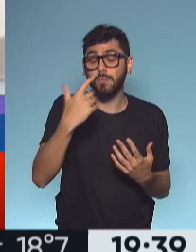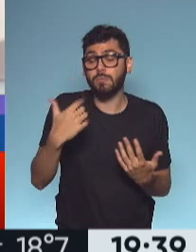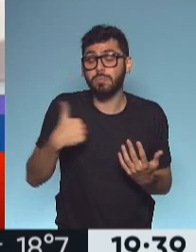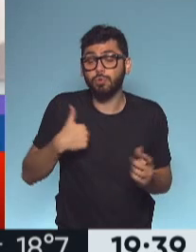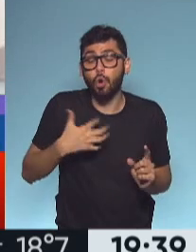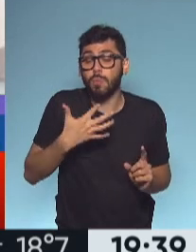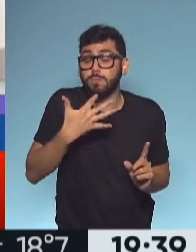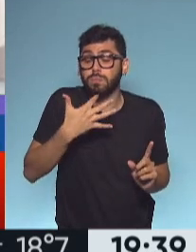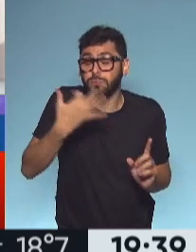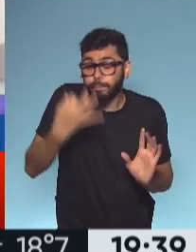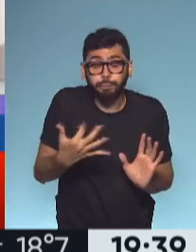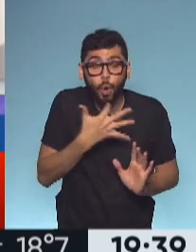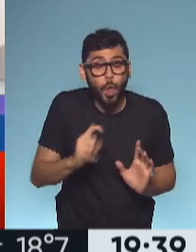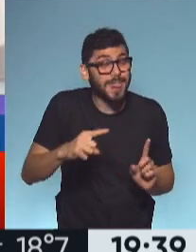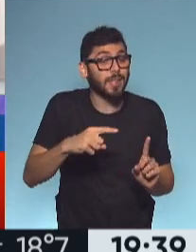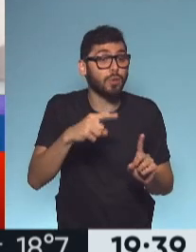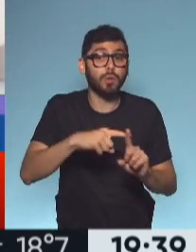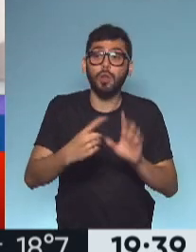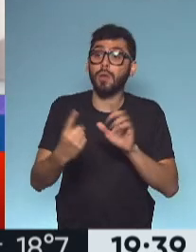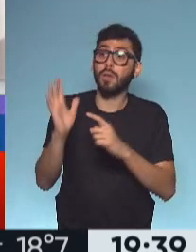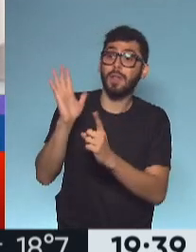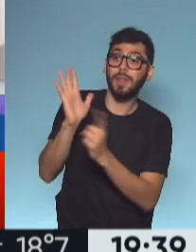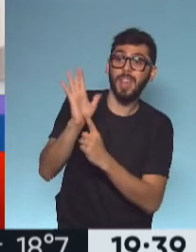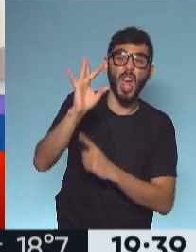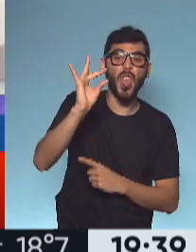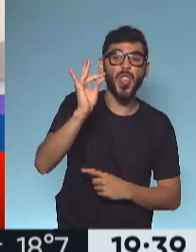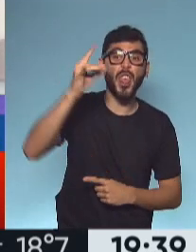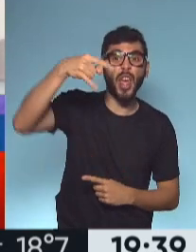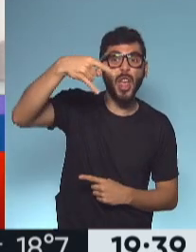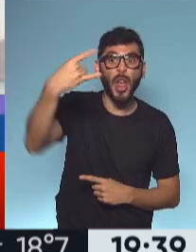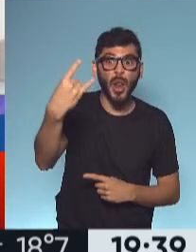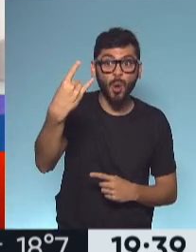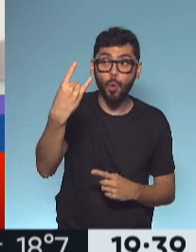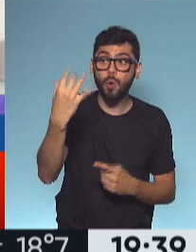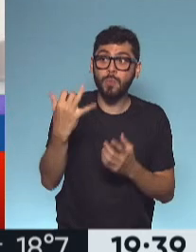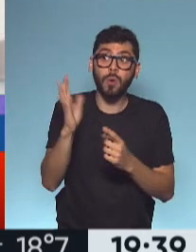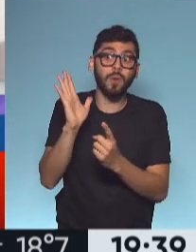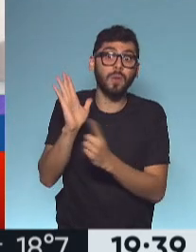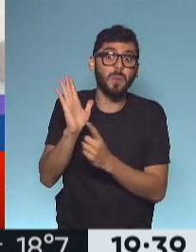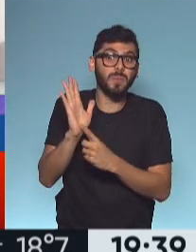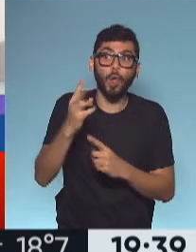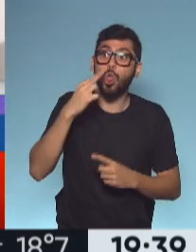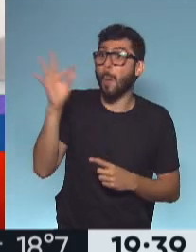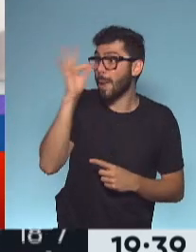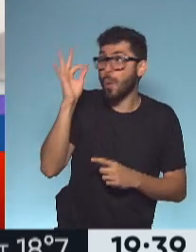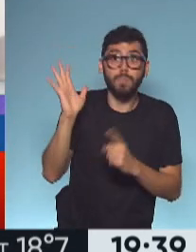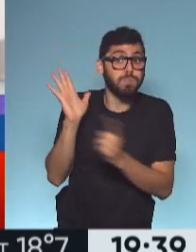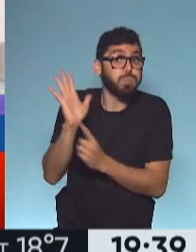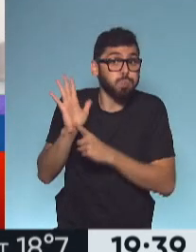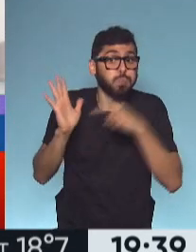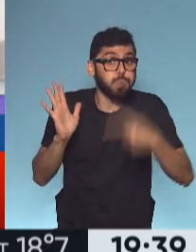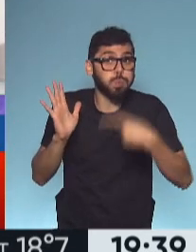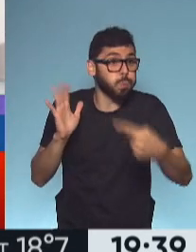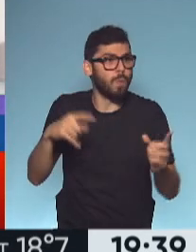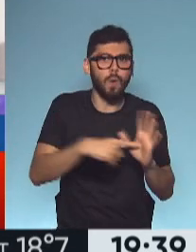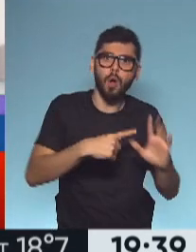la judicialización de un decreto de necesidad de urgencia, que es un instrumento que se utilizó durante el 2020. Esta decisión